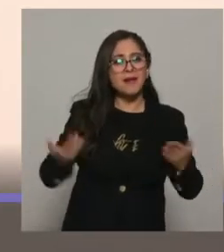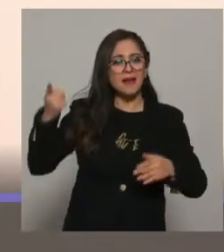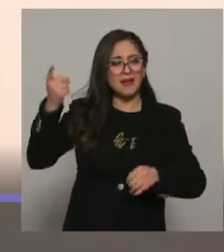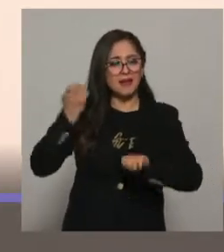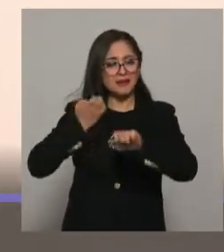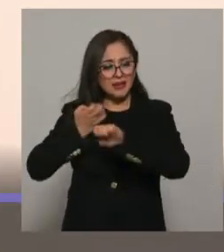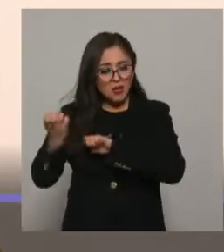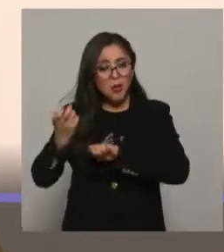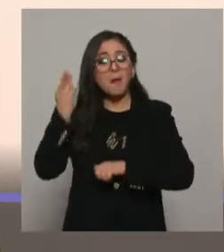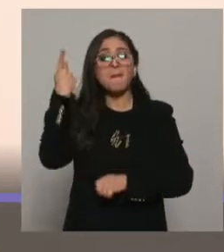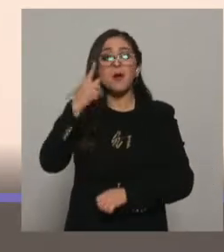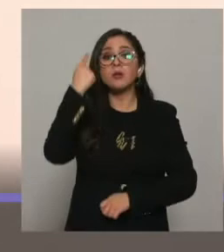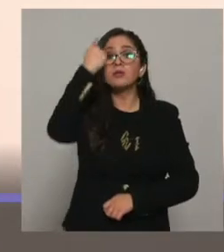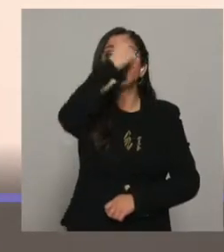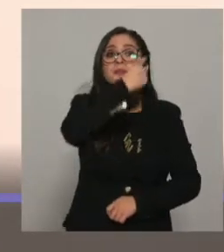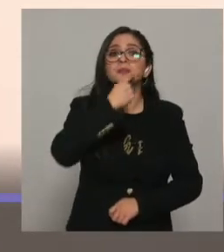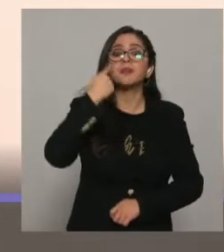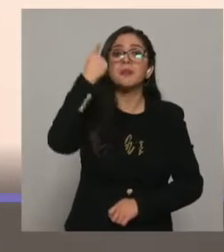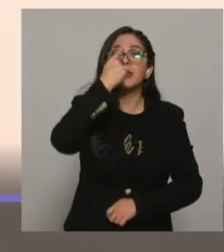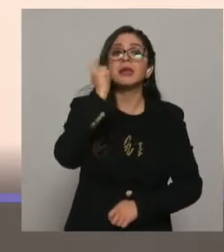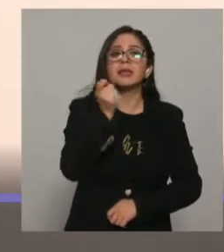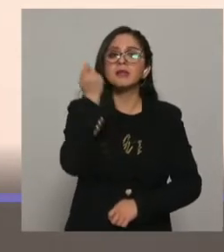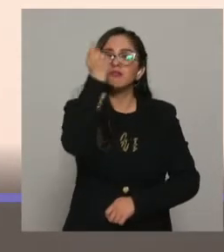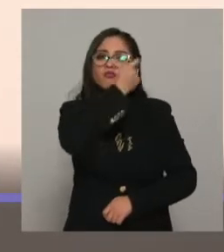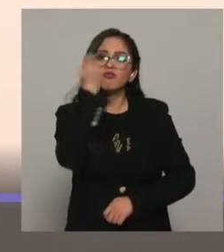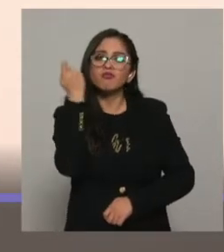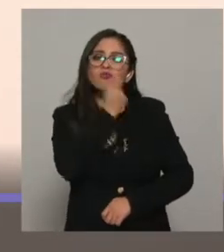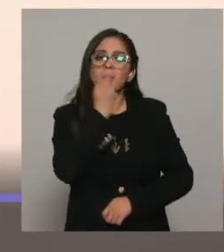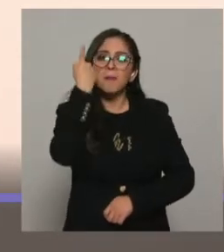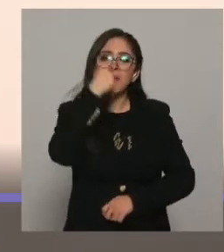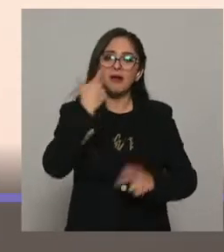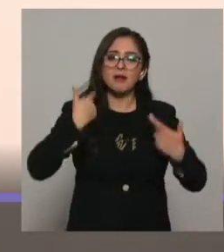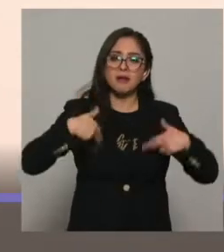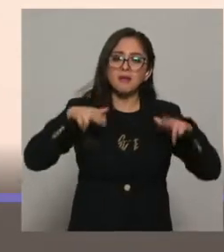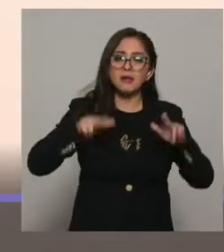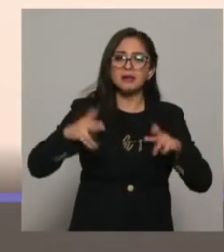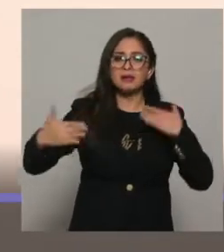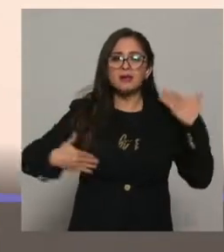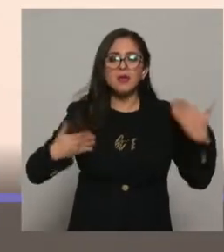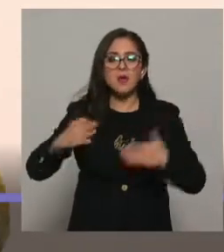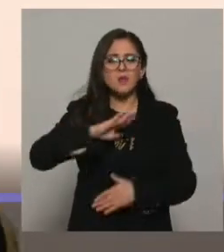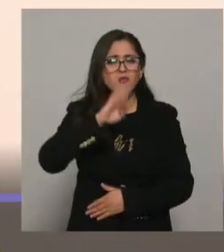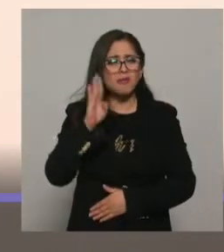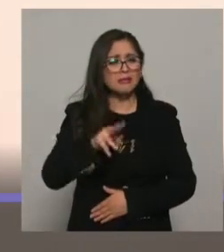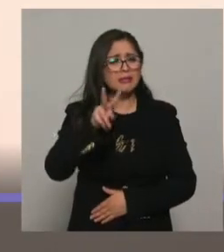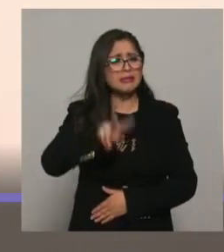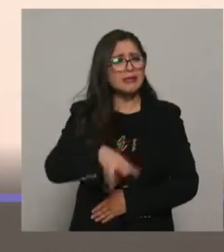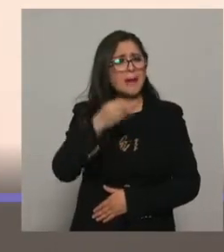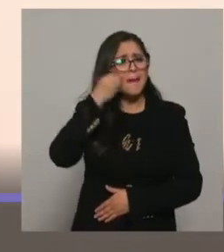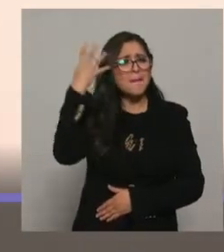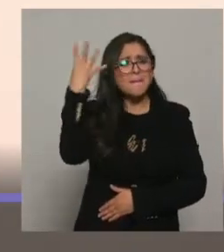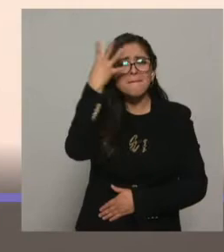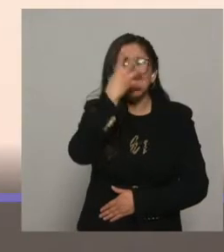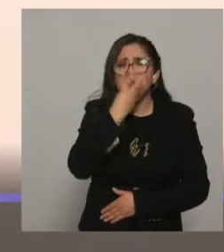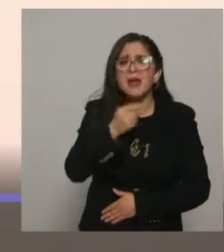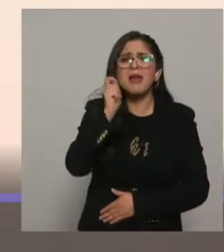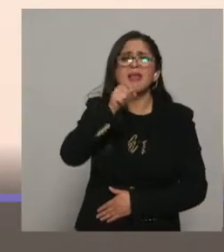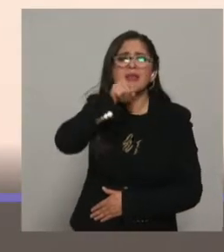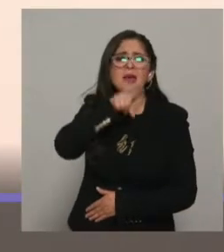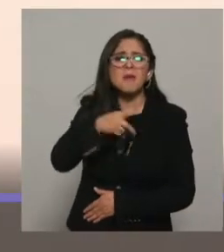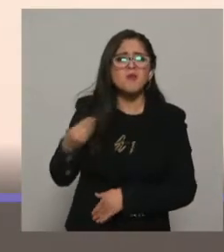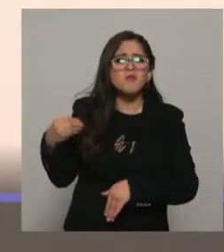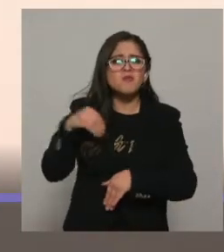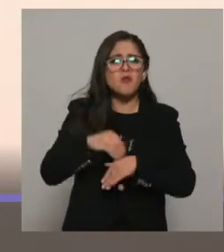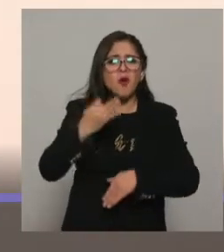maquillan para la celebración de muertos. Entonces se ven bellísimas, se ponen flores en la cabeza también,